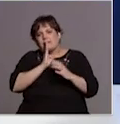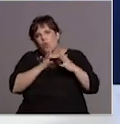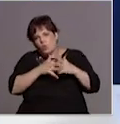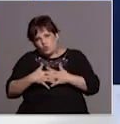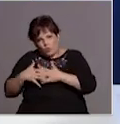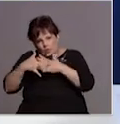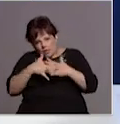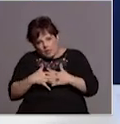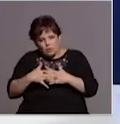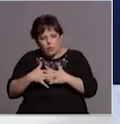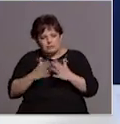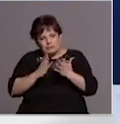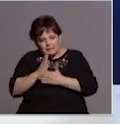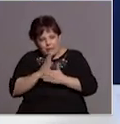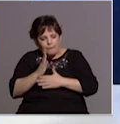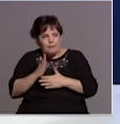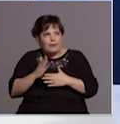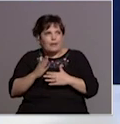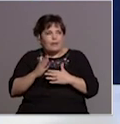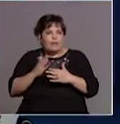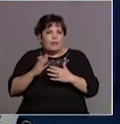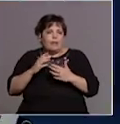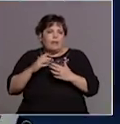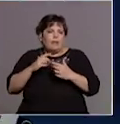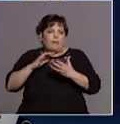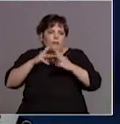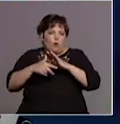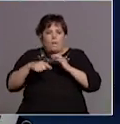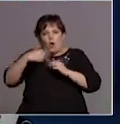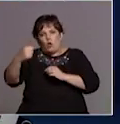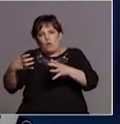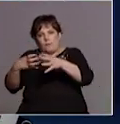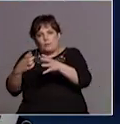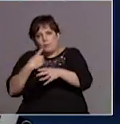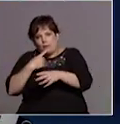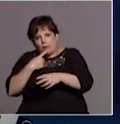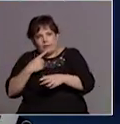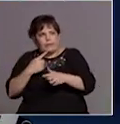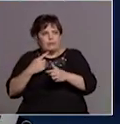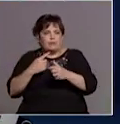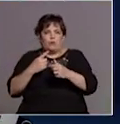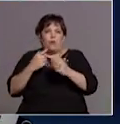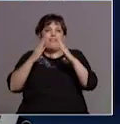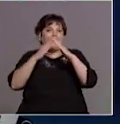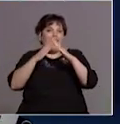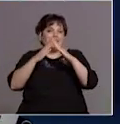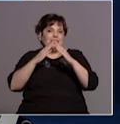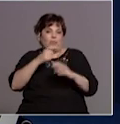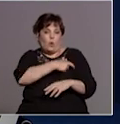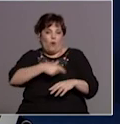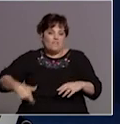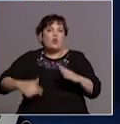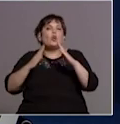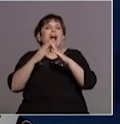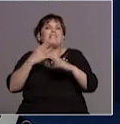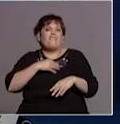muchas alternativas y ha habido han desfilado por la casa blanca personalidades